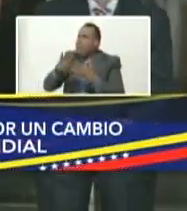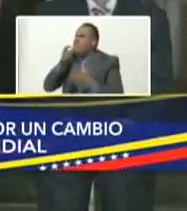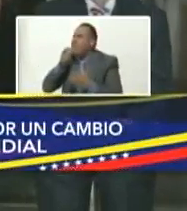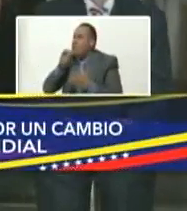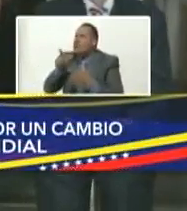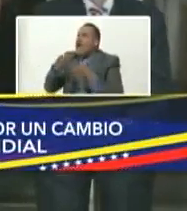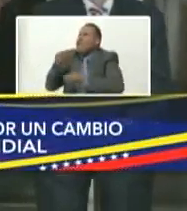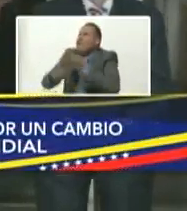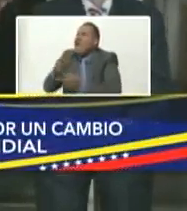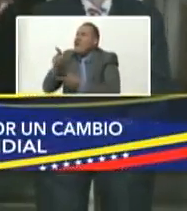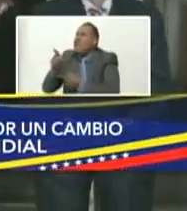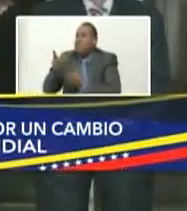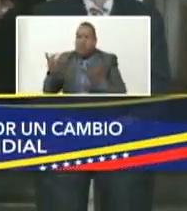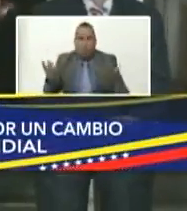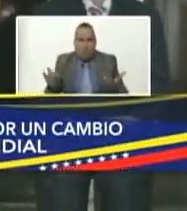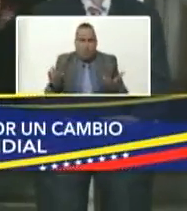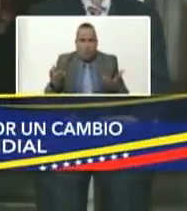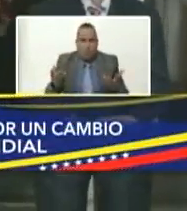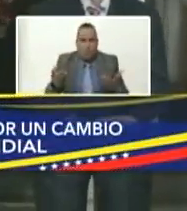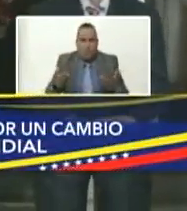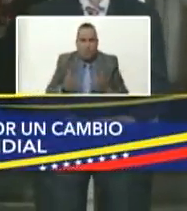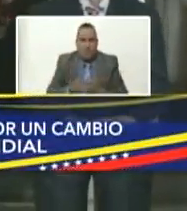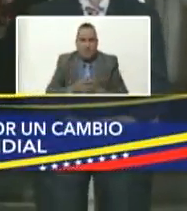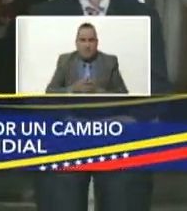¿Qué hizo Anthony Blinken para exigir